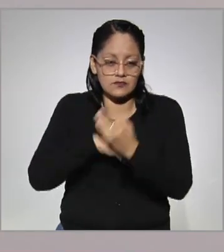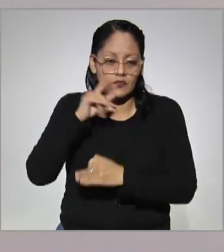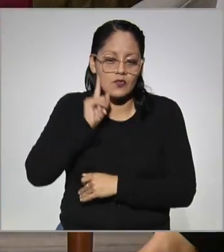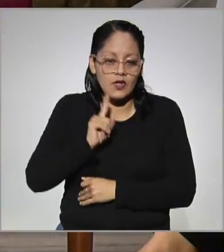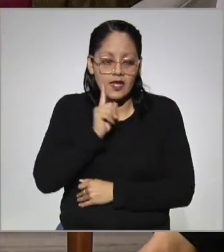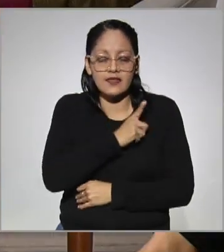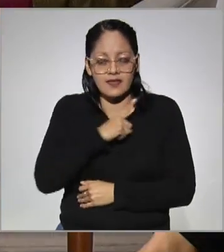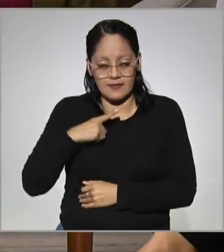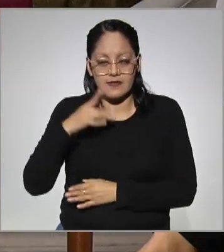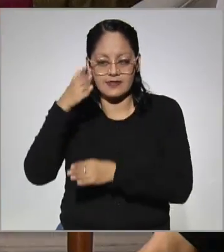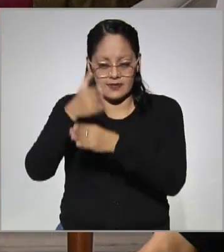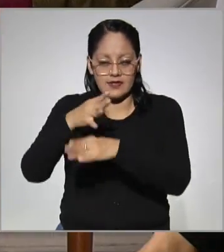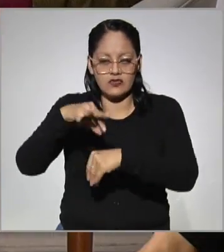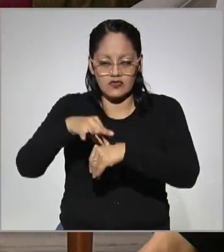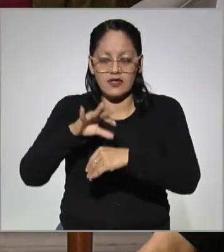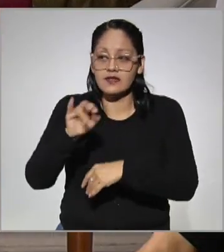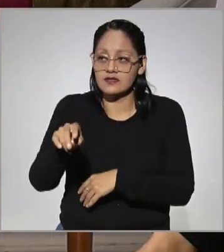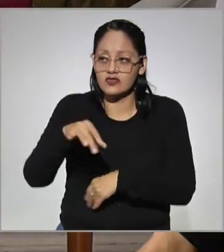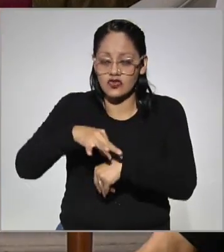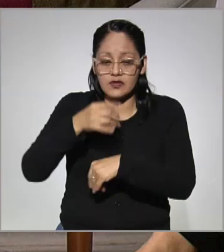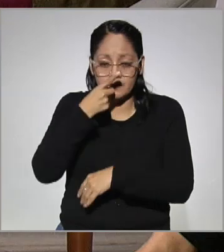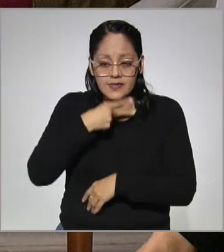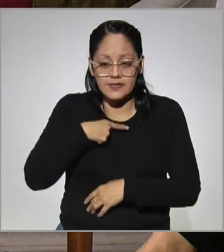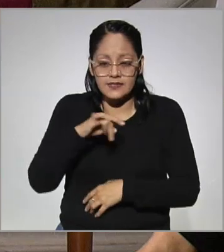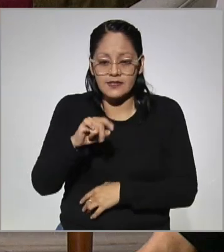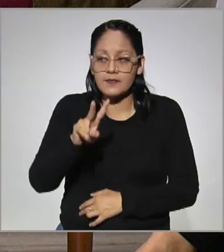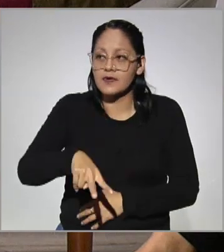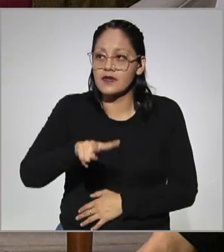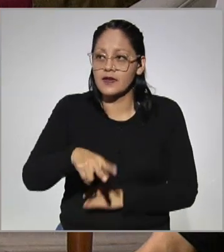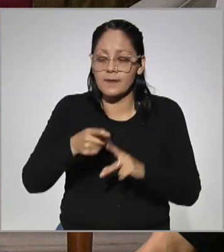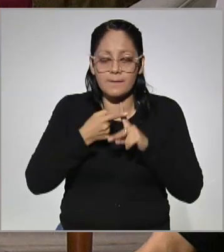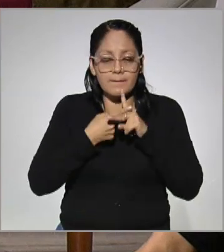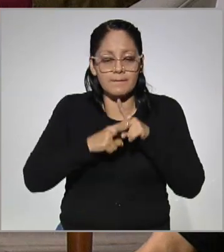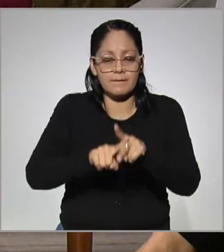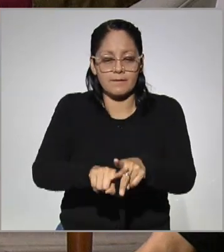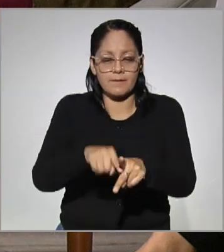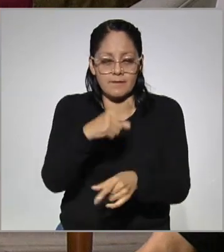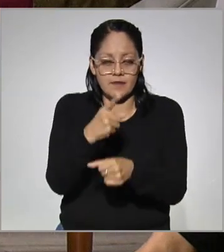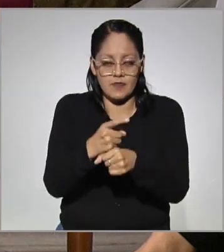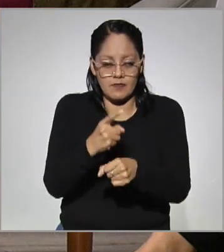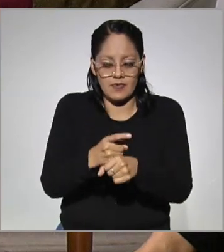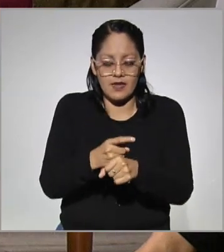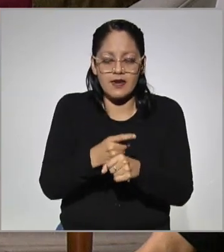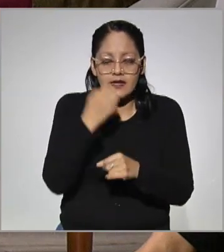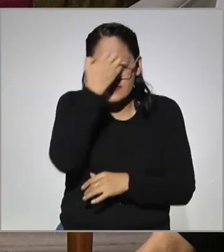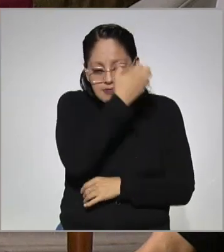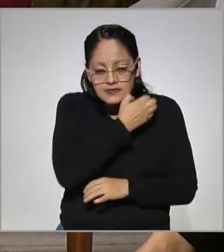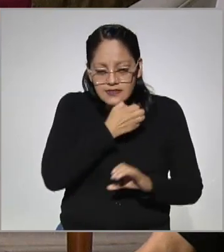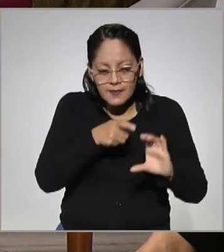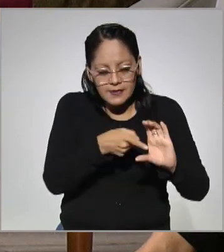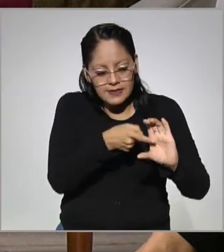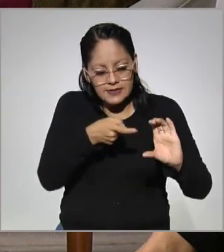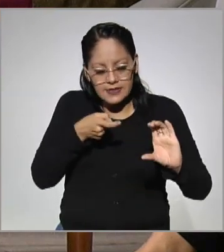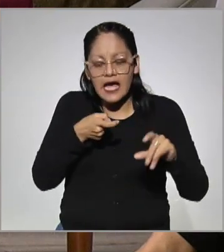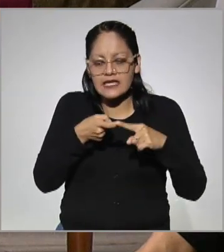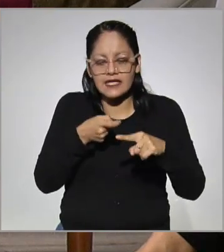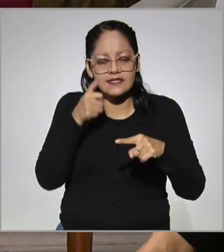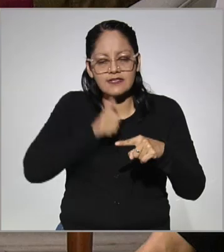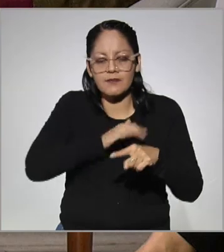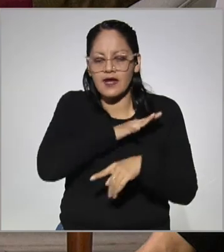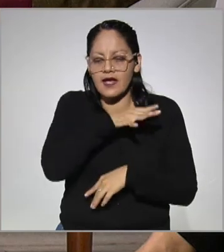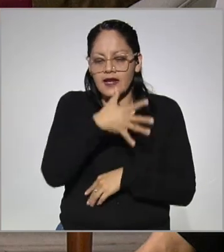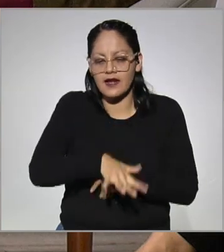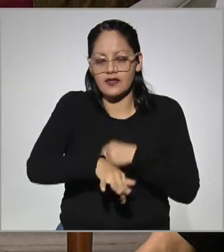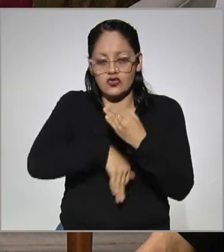deben. Y ahora, lo que dice el doctor es cierto en relación a cuándo se debe comenzar el primer Papa Nicolau, eso es en la generalidad. Ya de manera